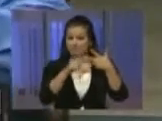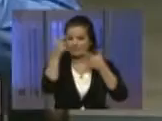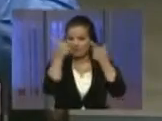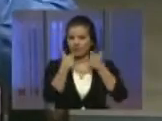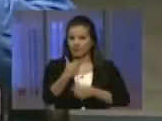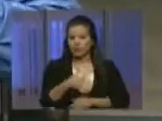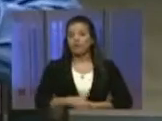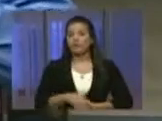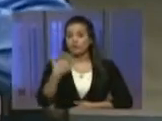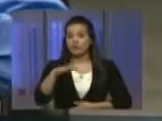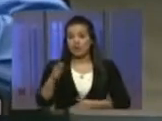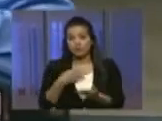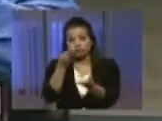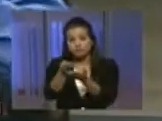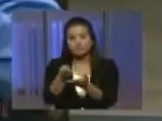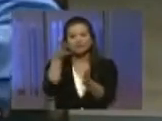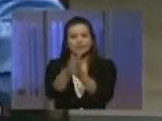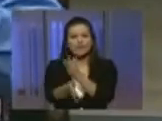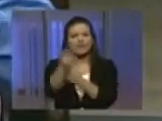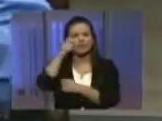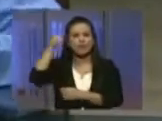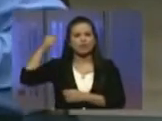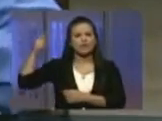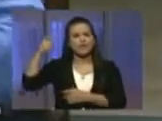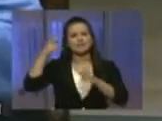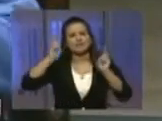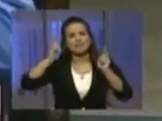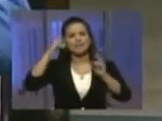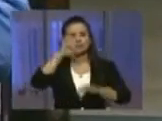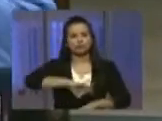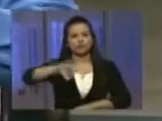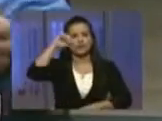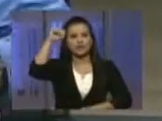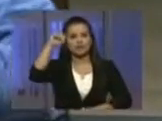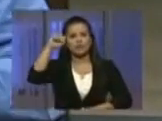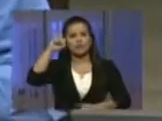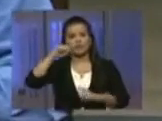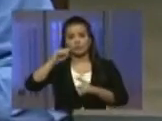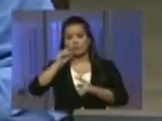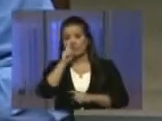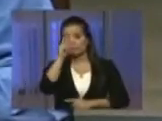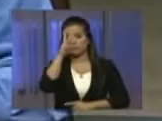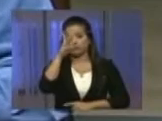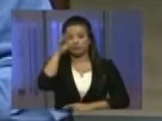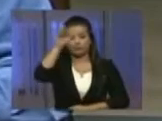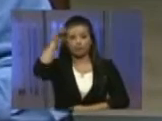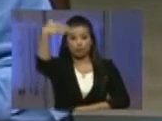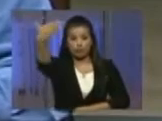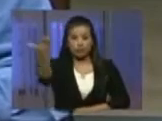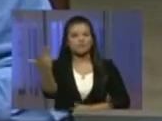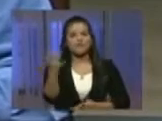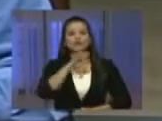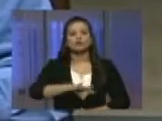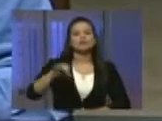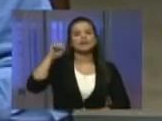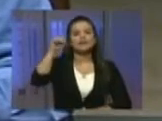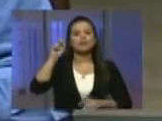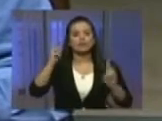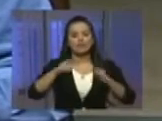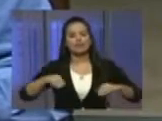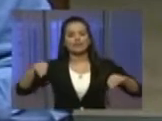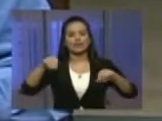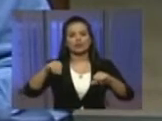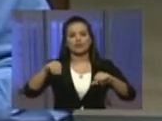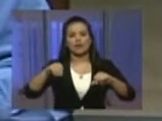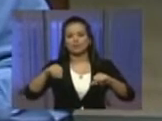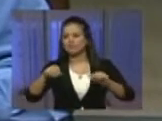es su gran aporte a la teoría Universal del socialismo para los siglos futuros es el socialismo en lo territorial el